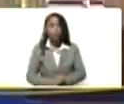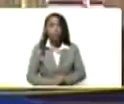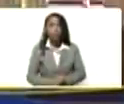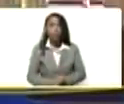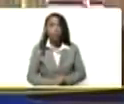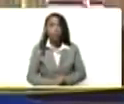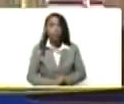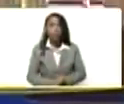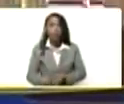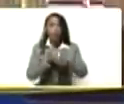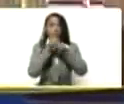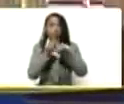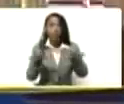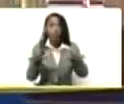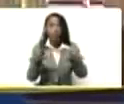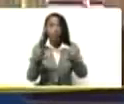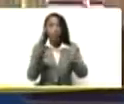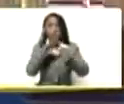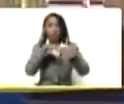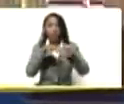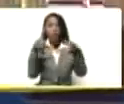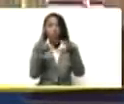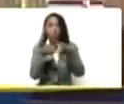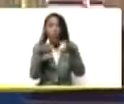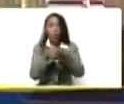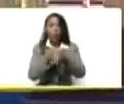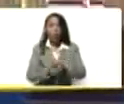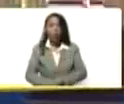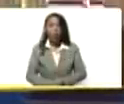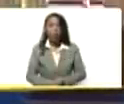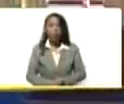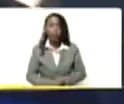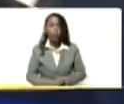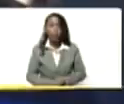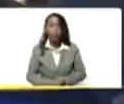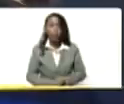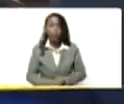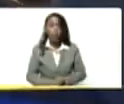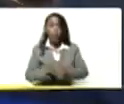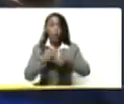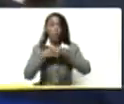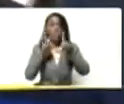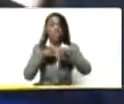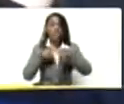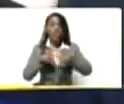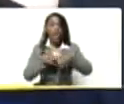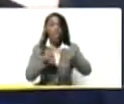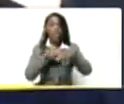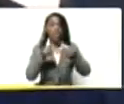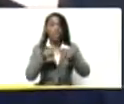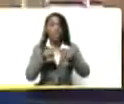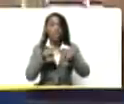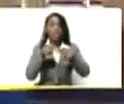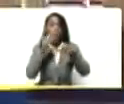la proliferación de mafias con diferentes disfraces